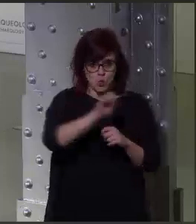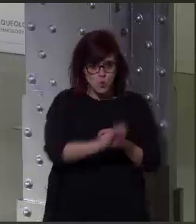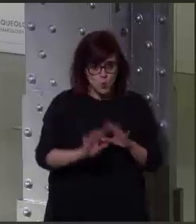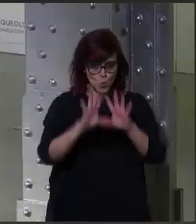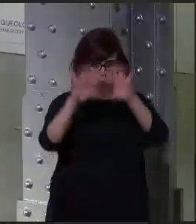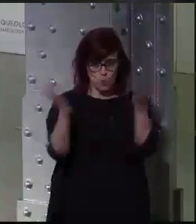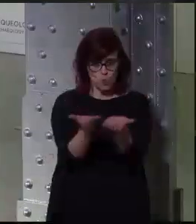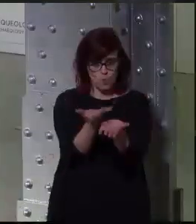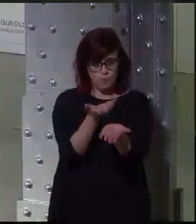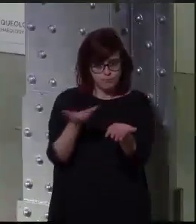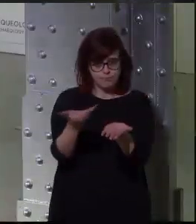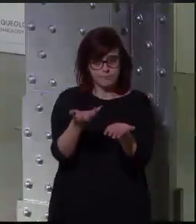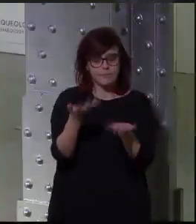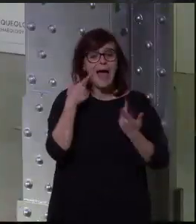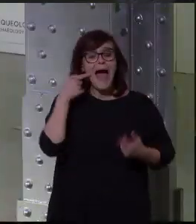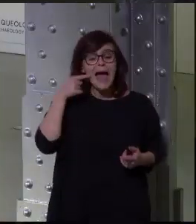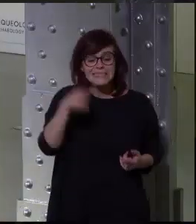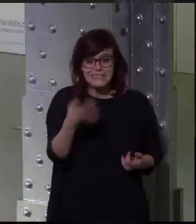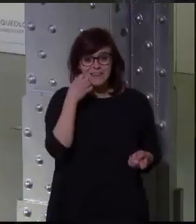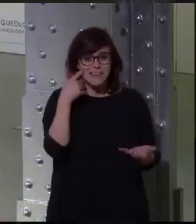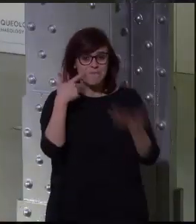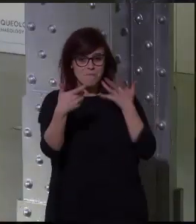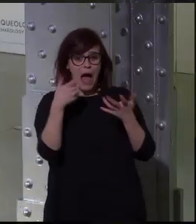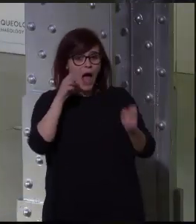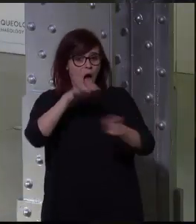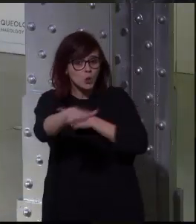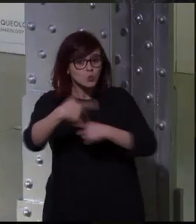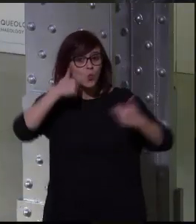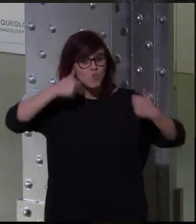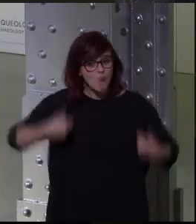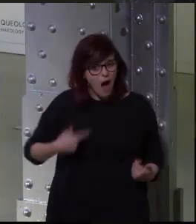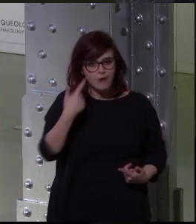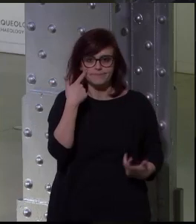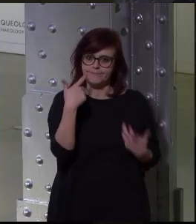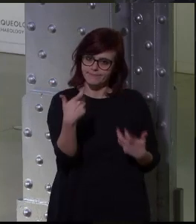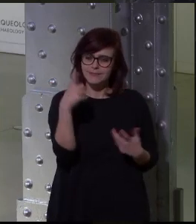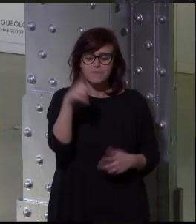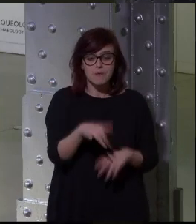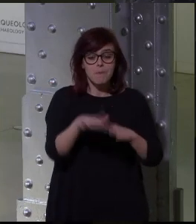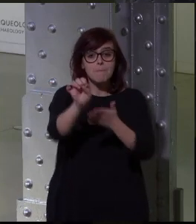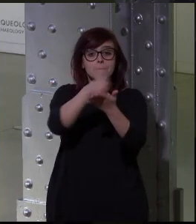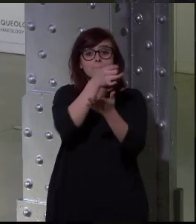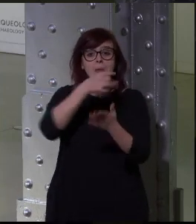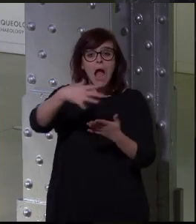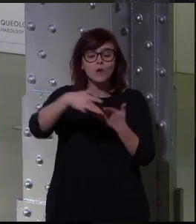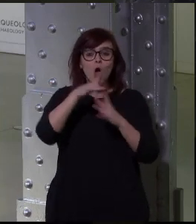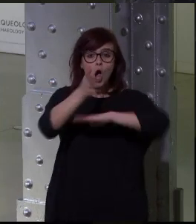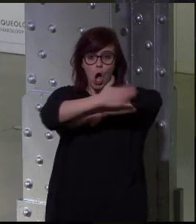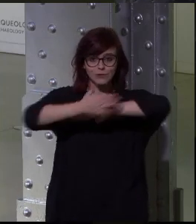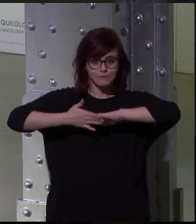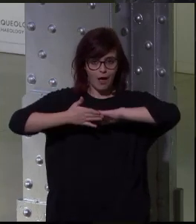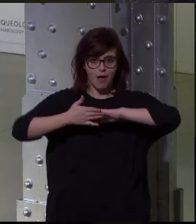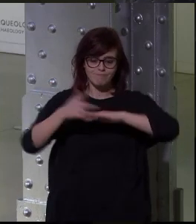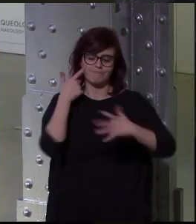los impactos humanos, pues también es difícil encontrar lugares en blanco cerca de la costa,